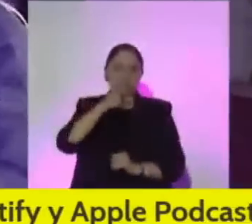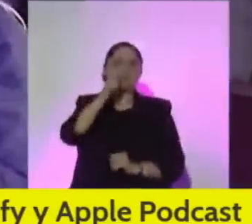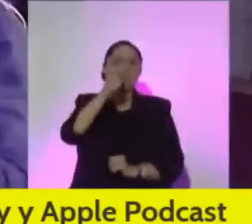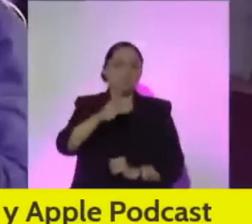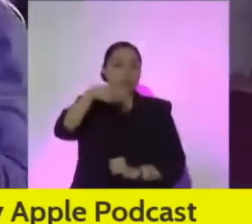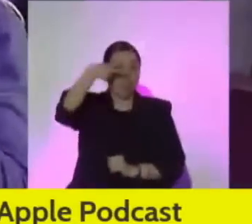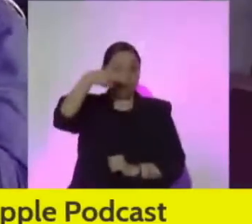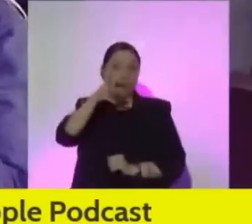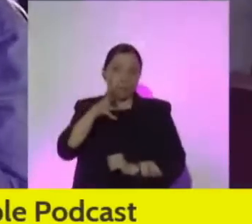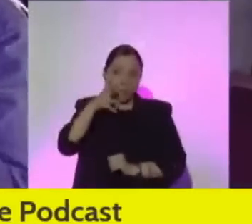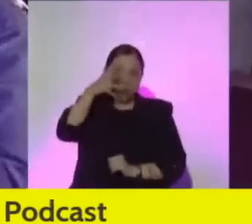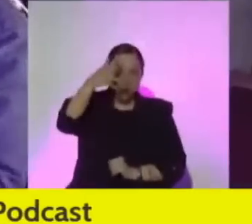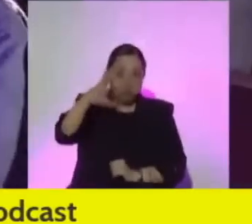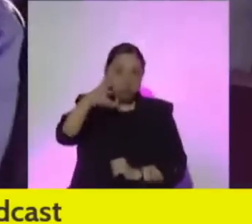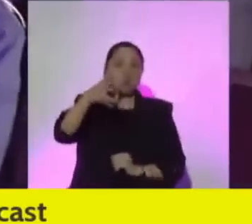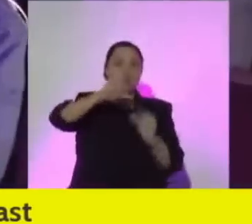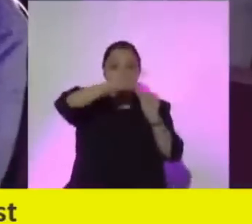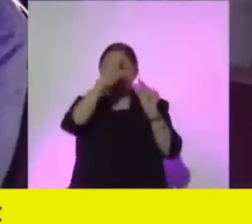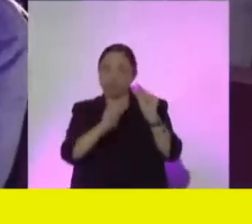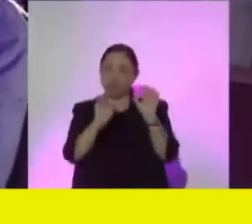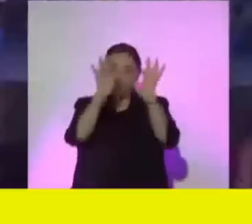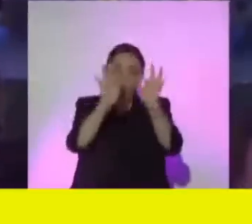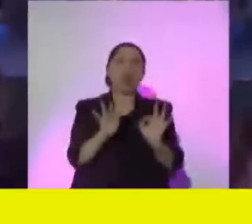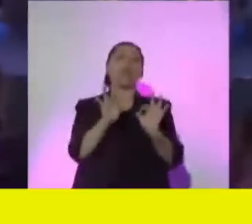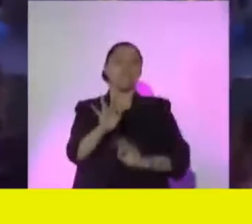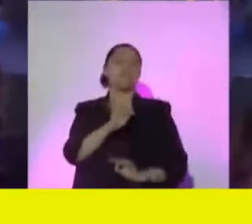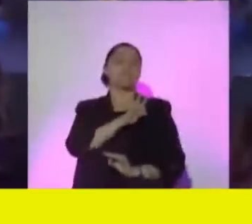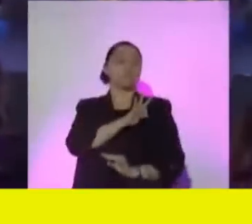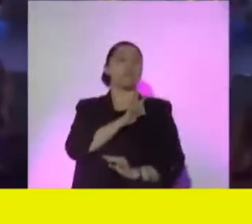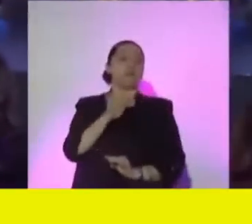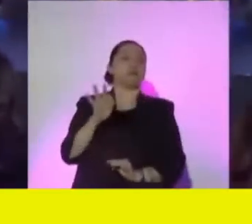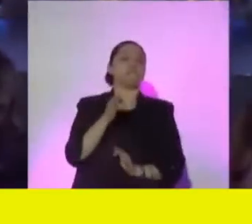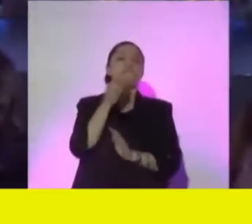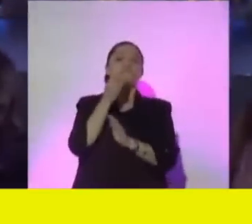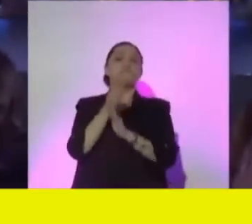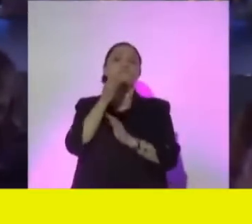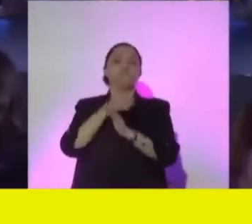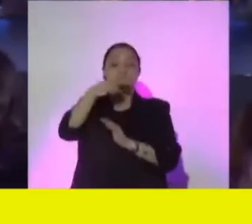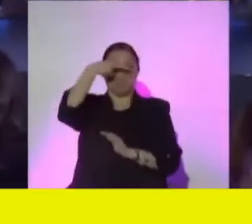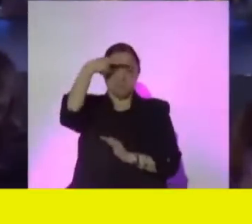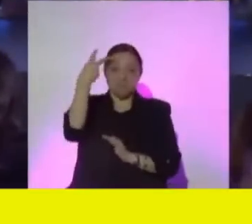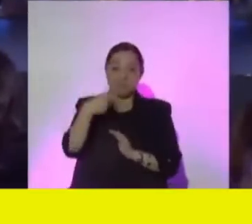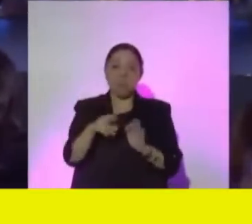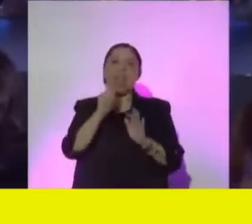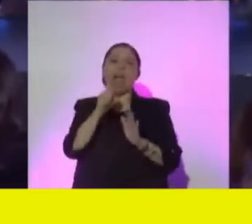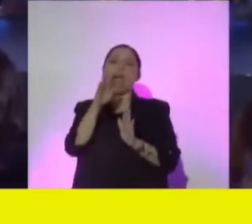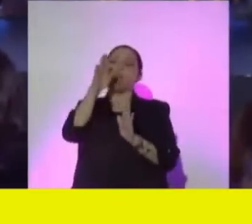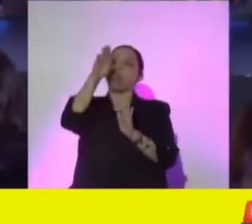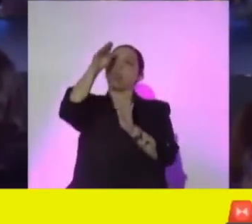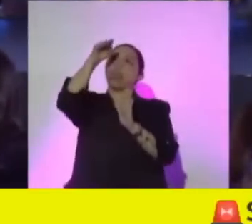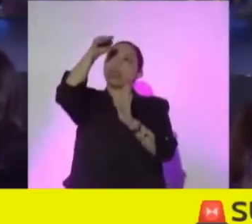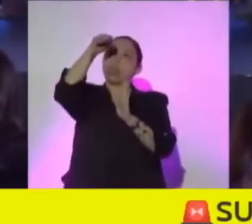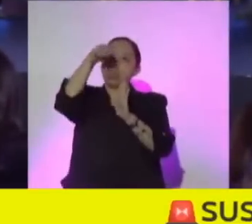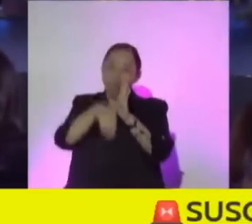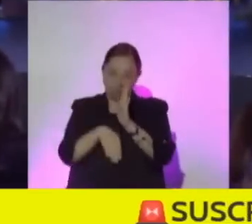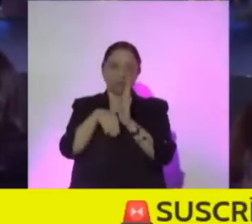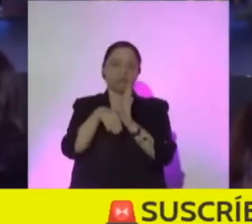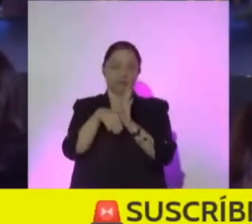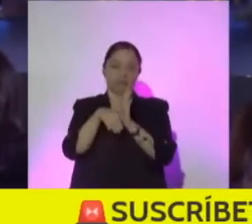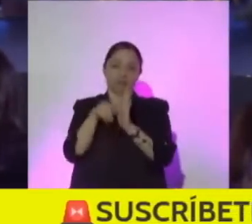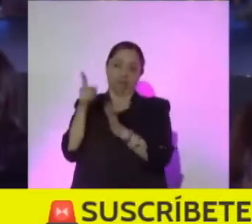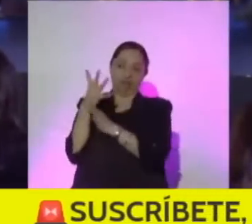México sí es posible México está en un punto de quiebre tú lo has dicho sochil México está en un punto de